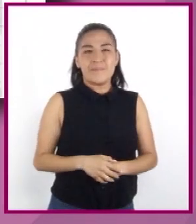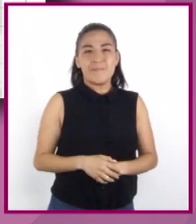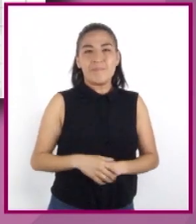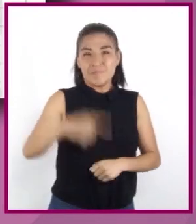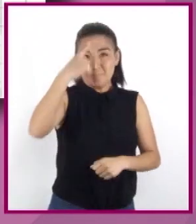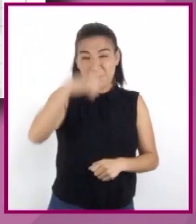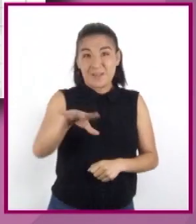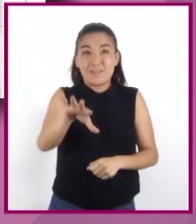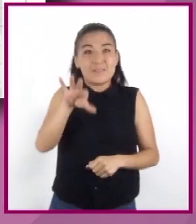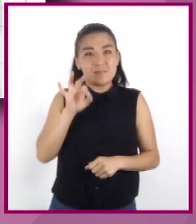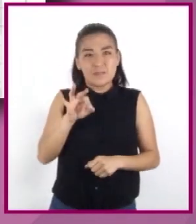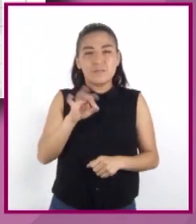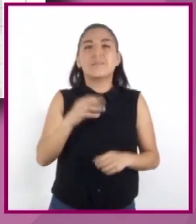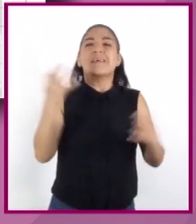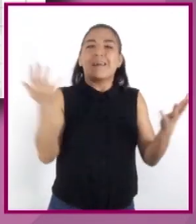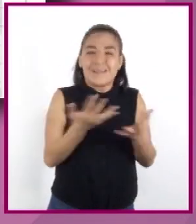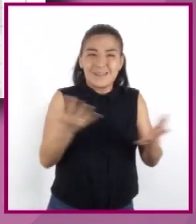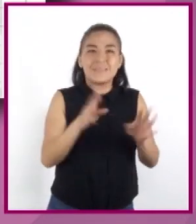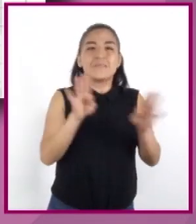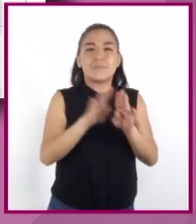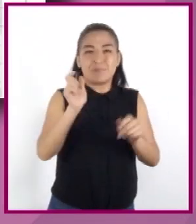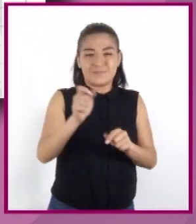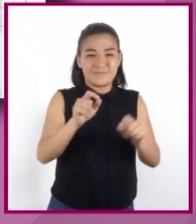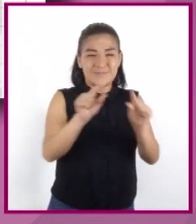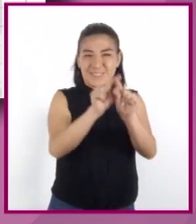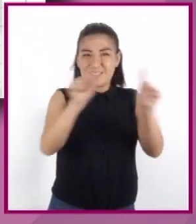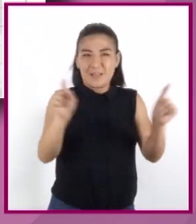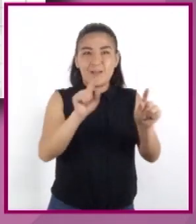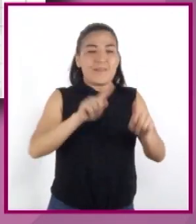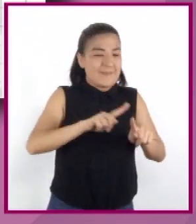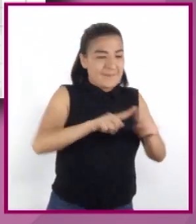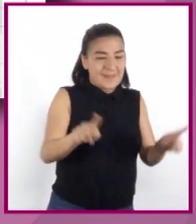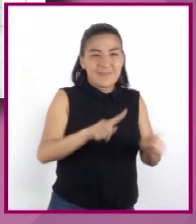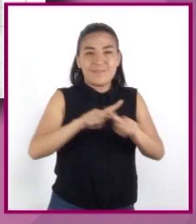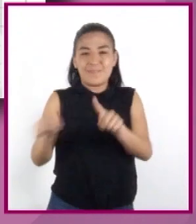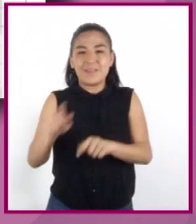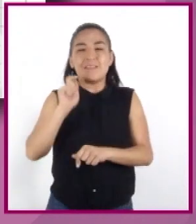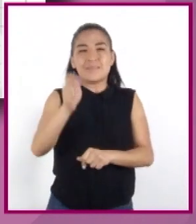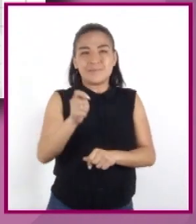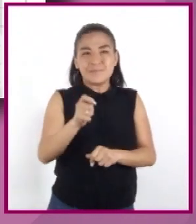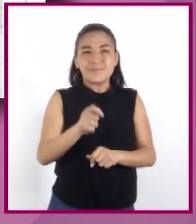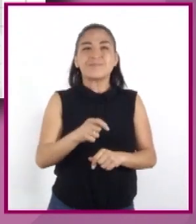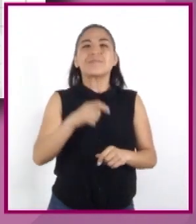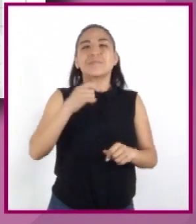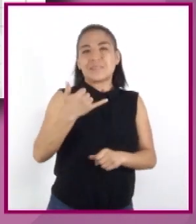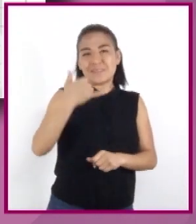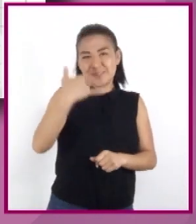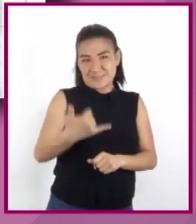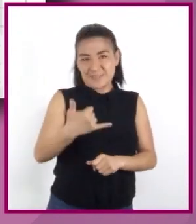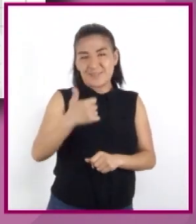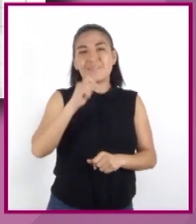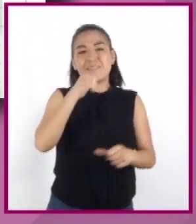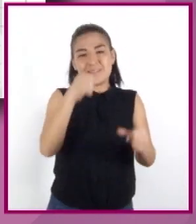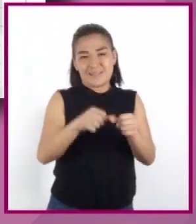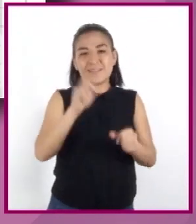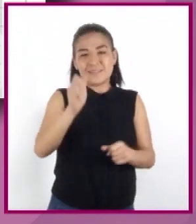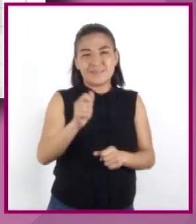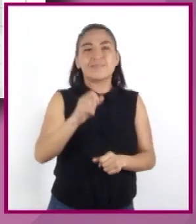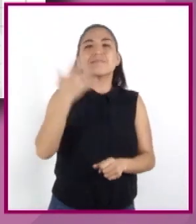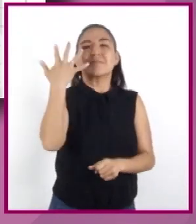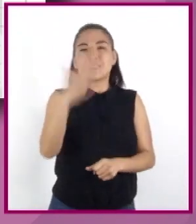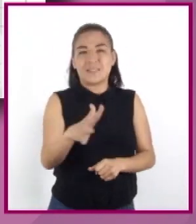Para encontrarla, realizaremos el cociente de la diferencia de las coordenadas en Y, que es 10, entre